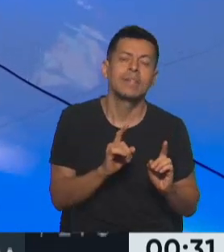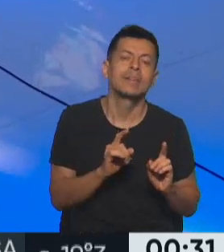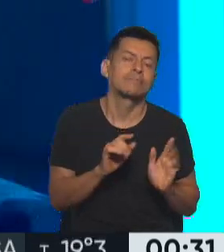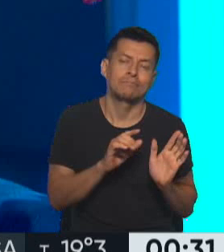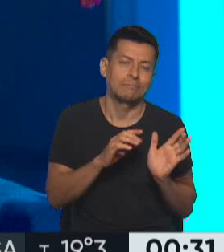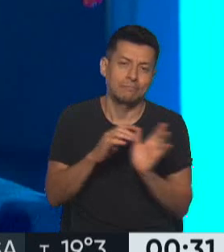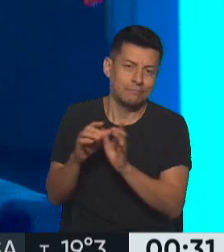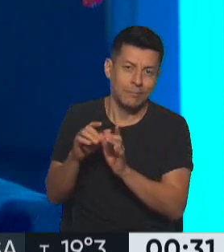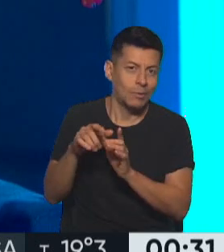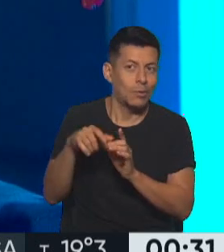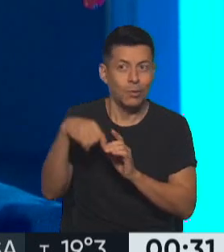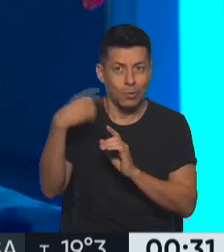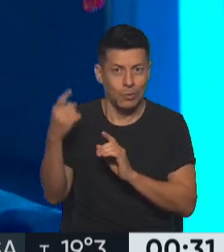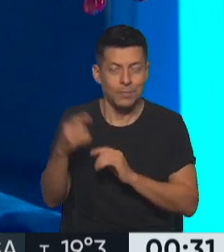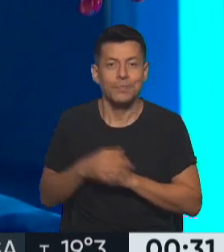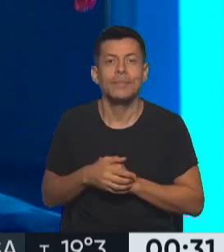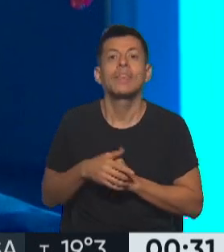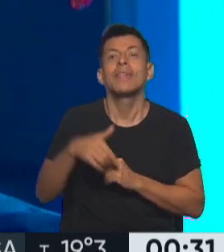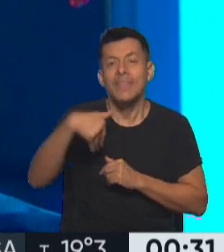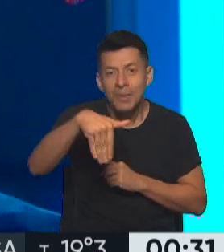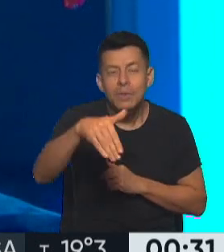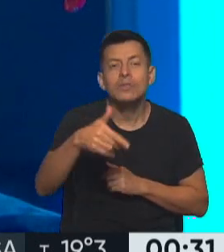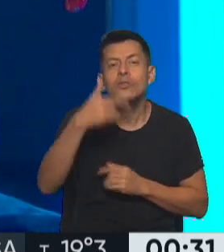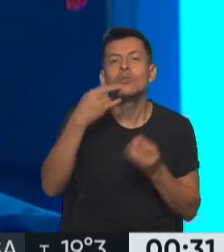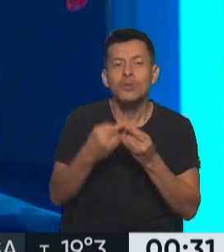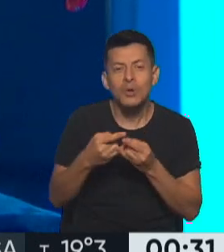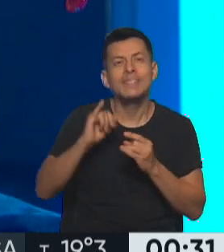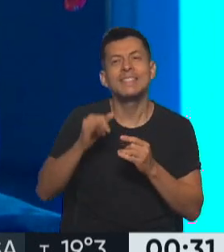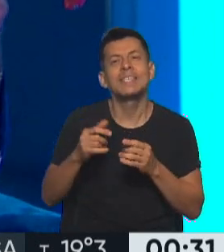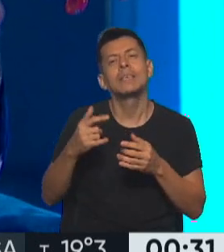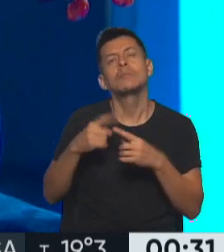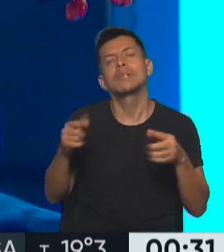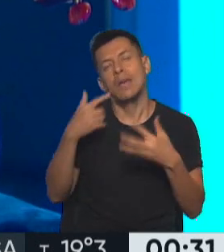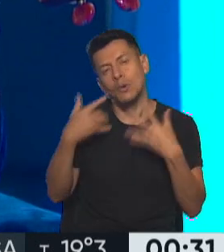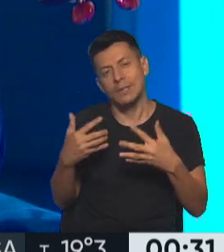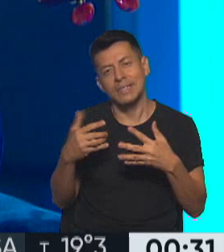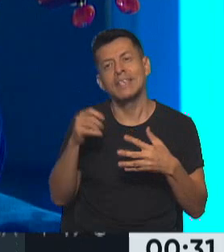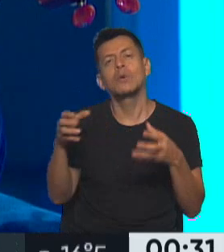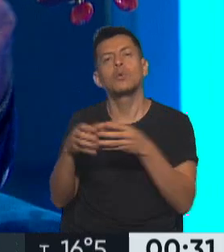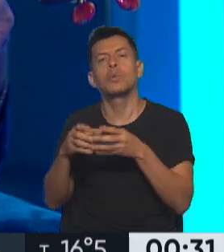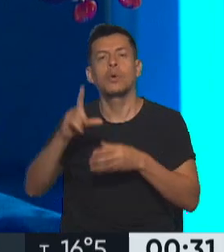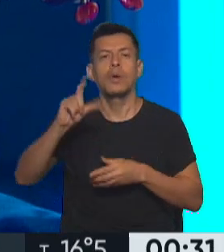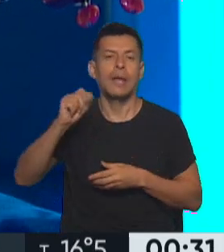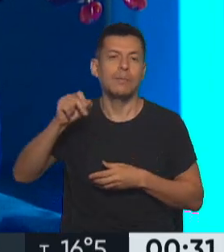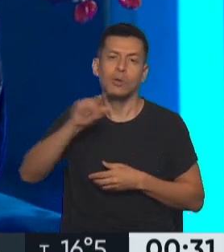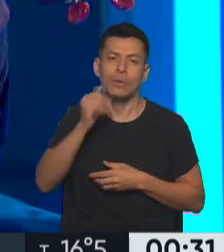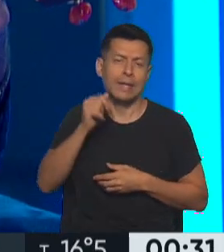tocar. Bueno, me equivoqué. Por supuesto, en el show voy a tocar unos cuantos de esos clásicos, pero el que vos quieras, Diego.